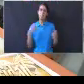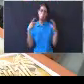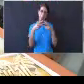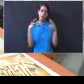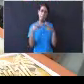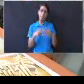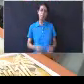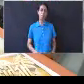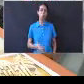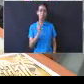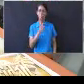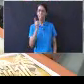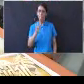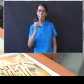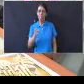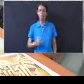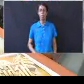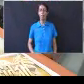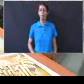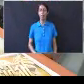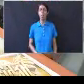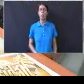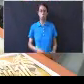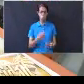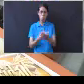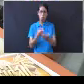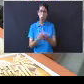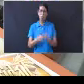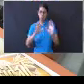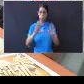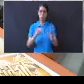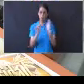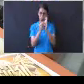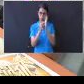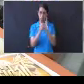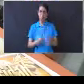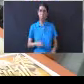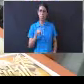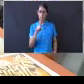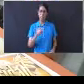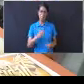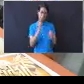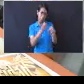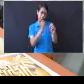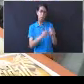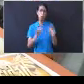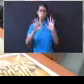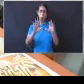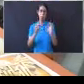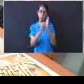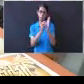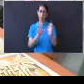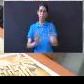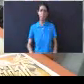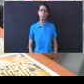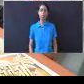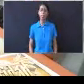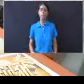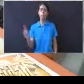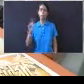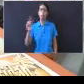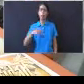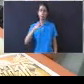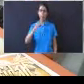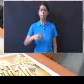Pero, ¿cómo cuesta que suelte esos diez pesos? Y hace clavos por diez pesos. ¿Dónde está mi